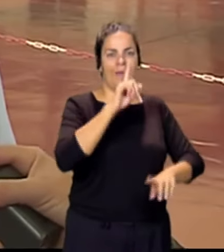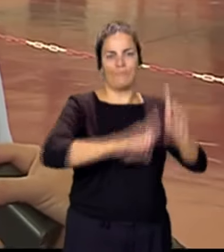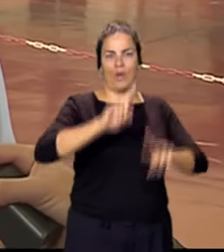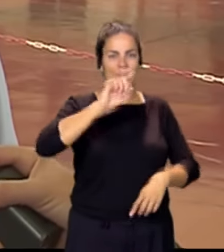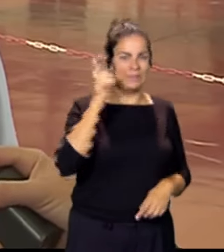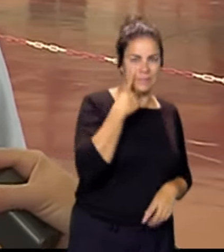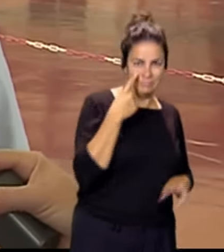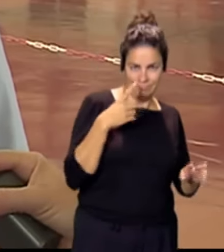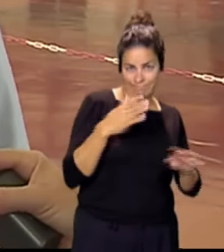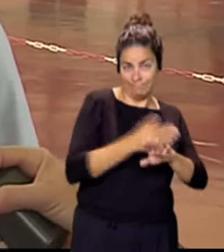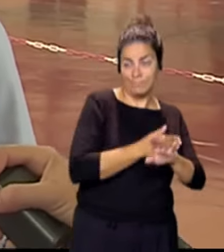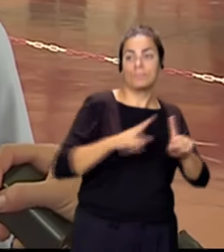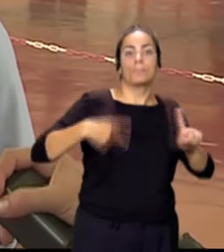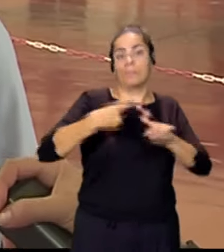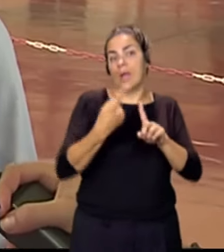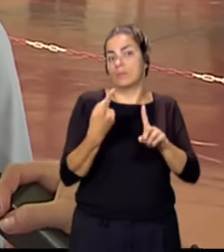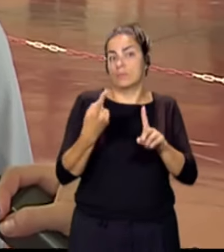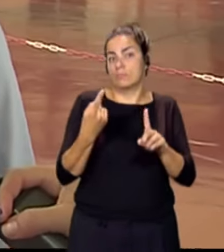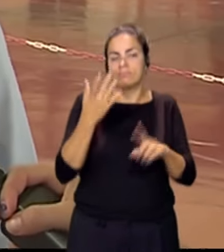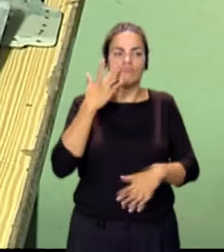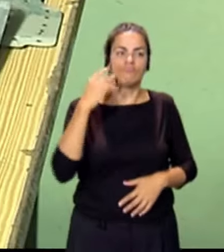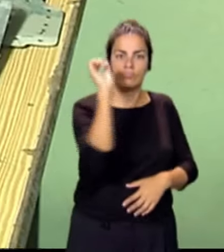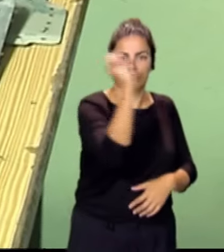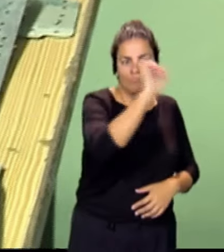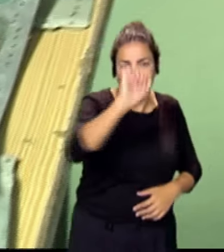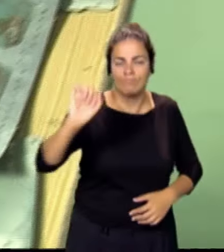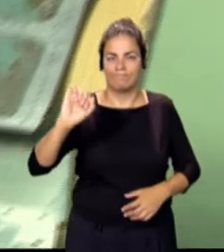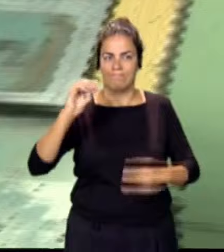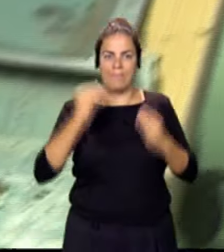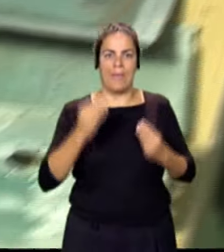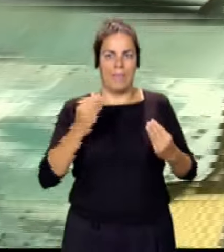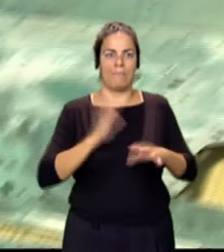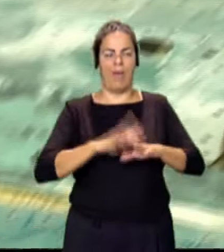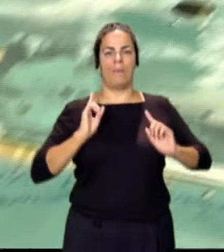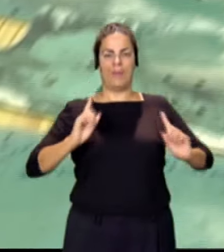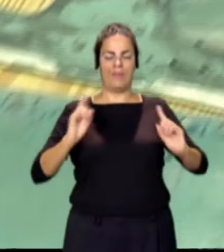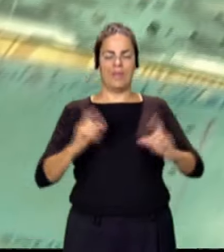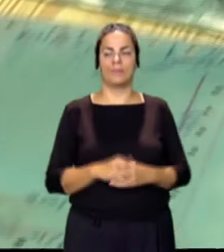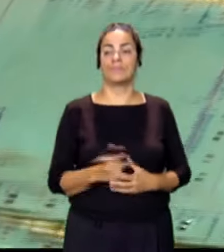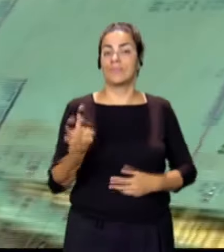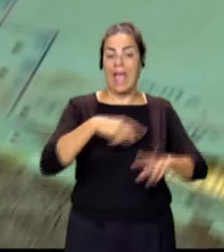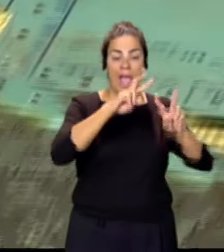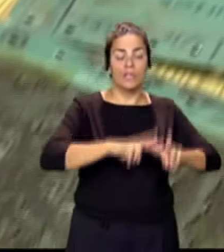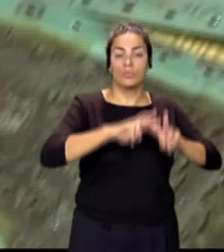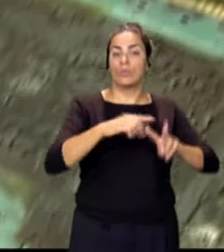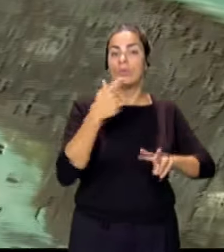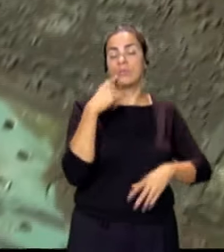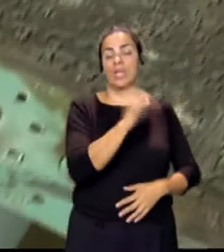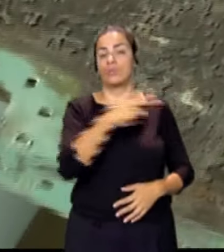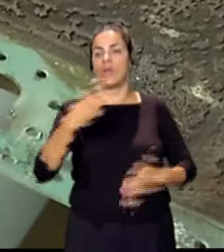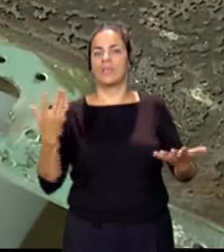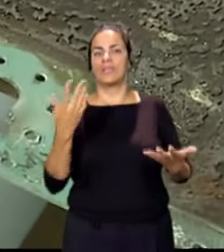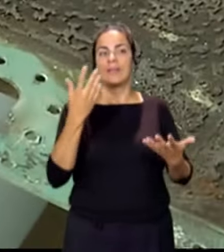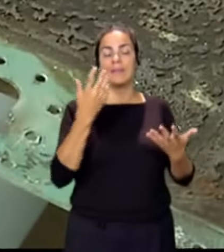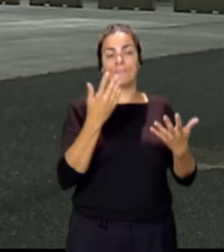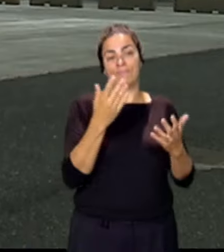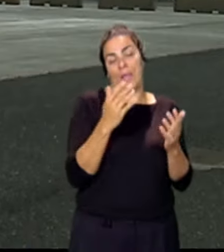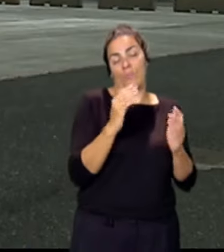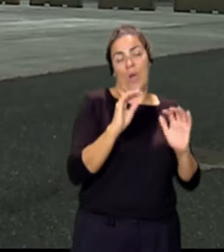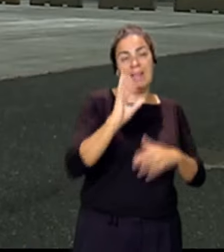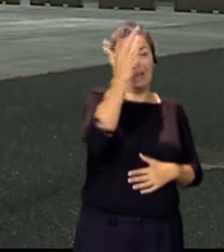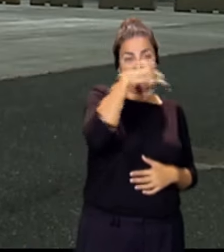esencialmente en el lavado el enjuagado según un estudio existe una relación directa entre los microclimas y la corrosión en Canarias